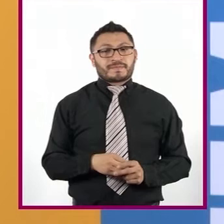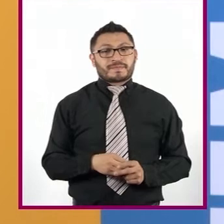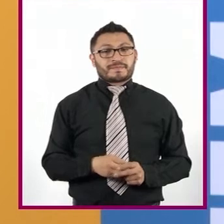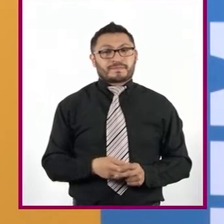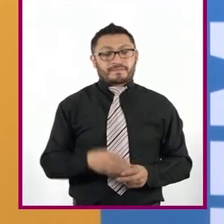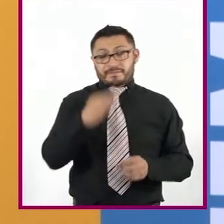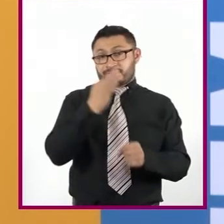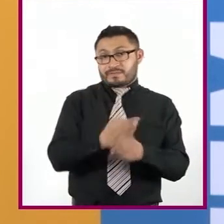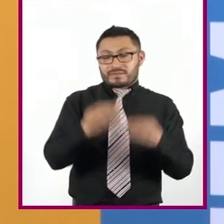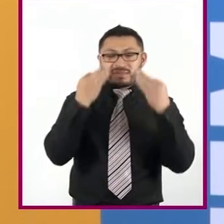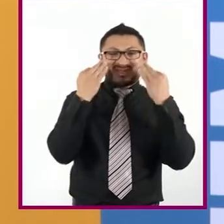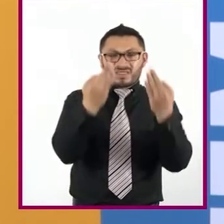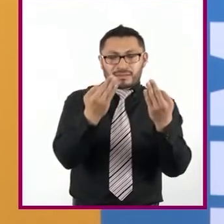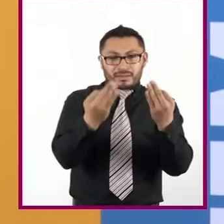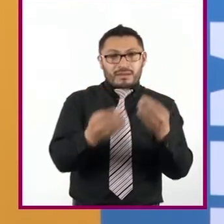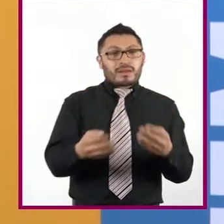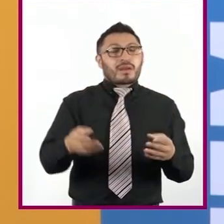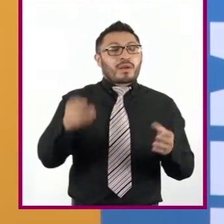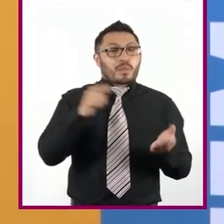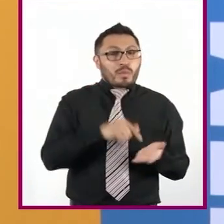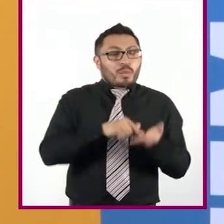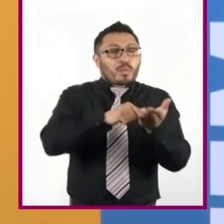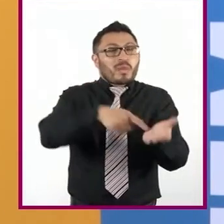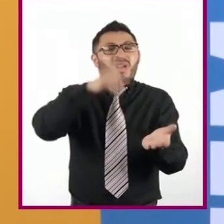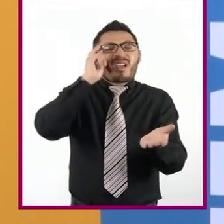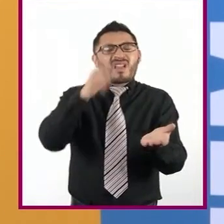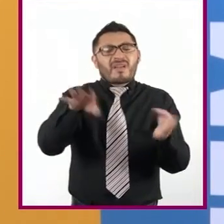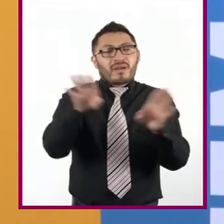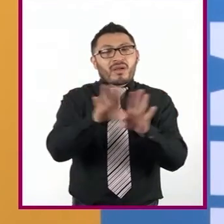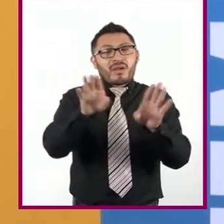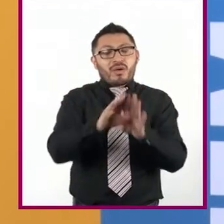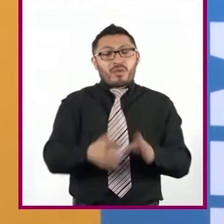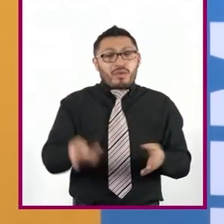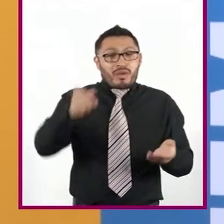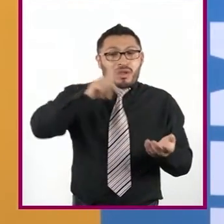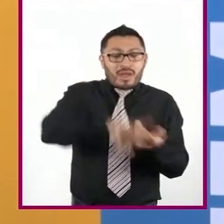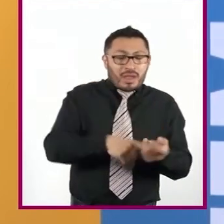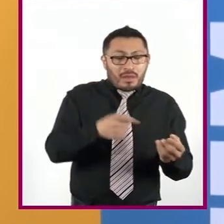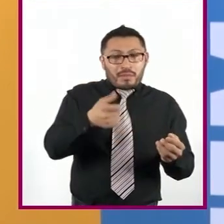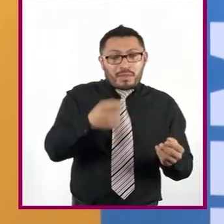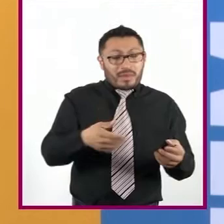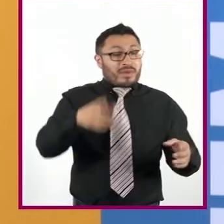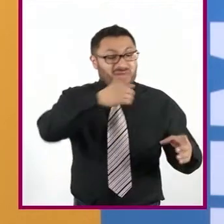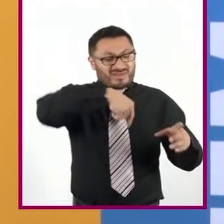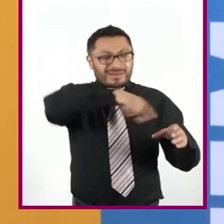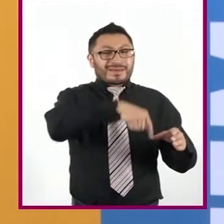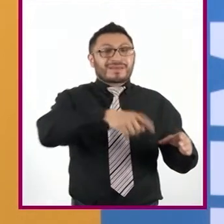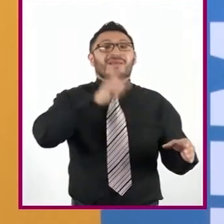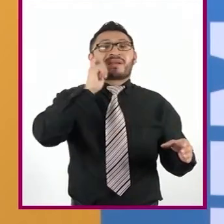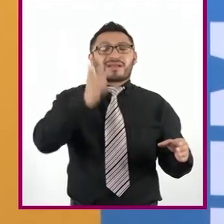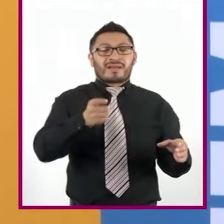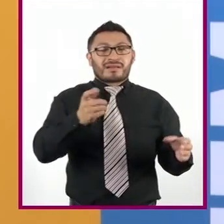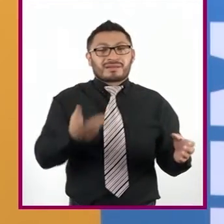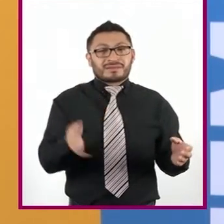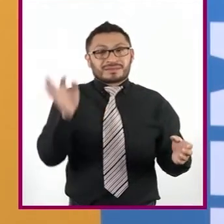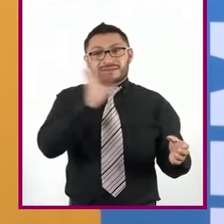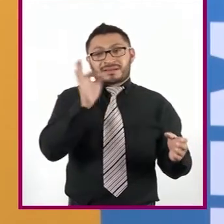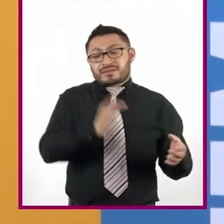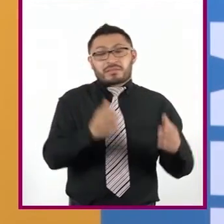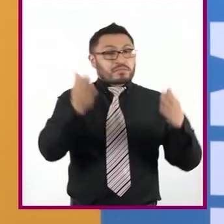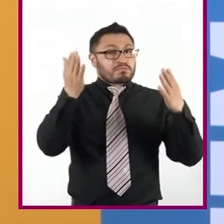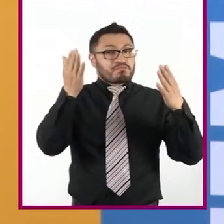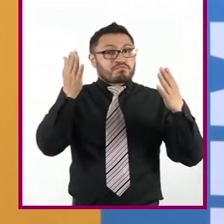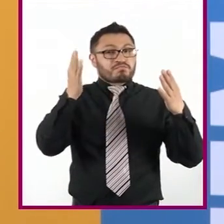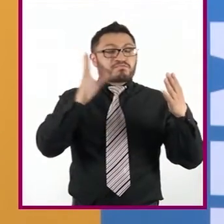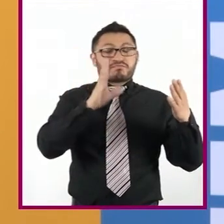Como acabamos de ver, una muestra se refiere a una parte de la población. Esto es, en caso de que no nos